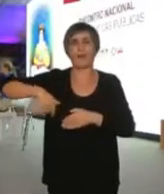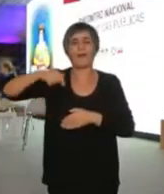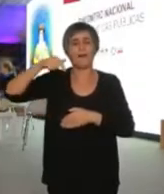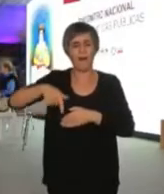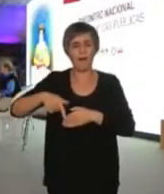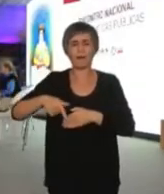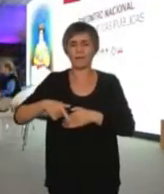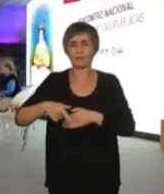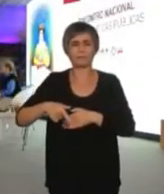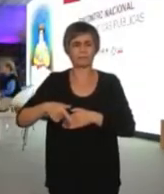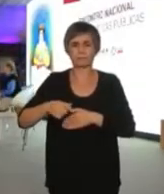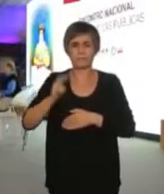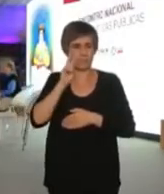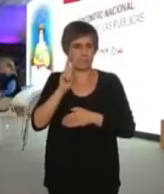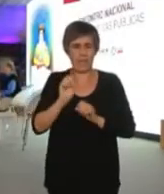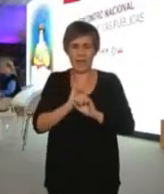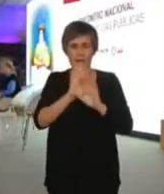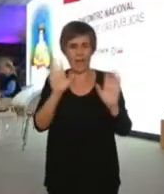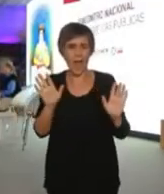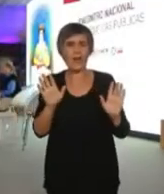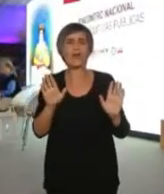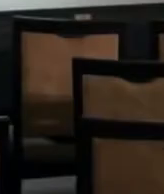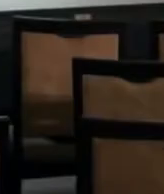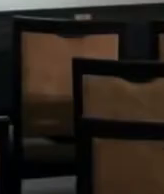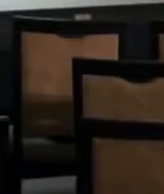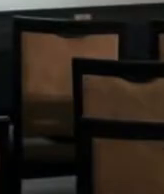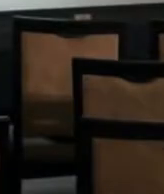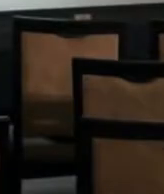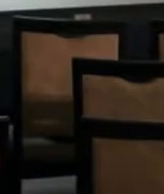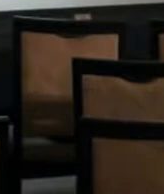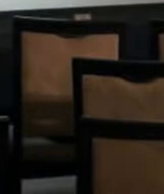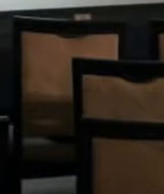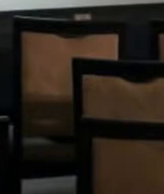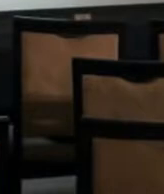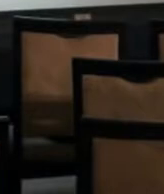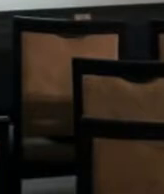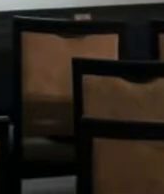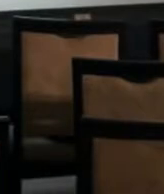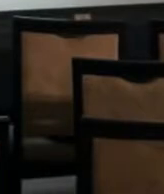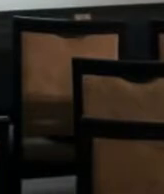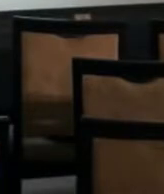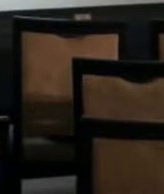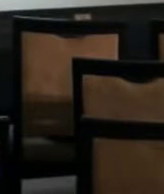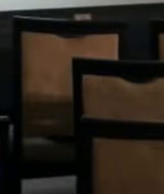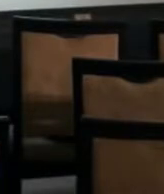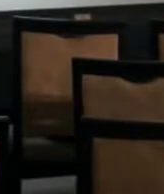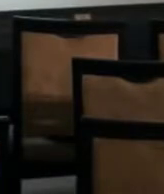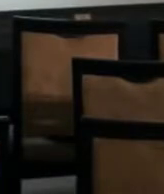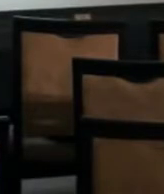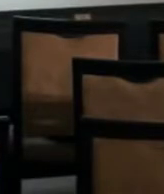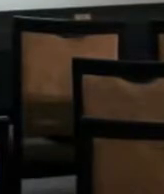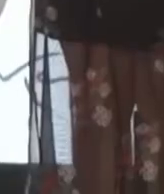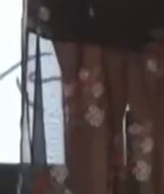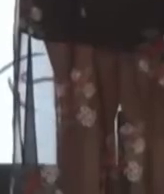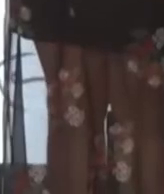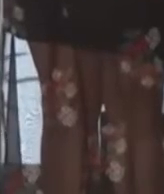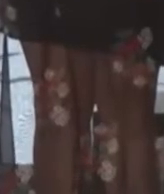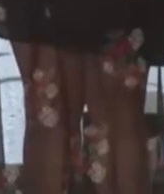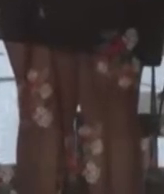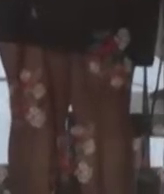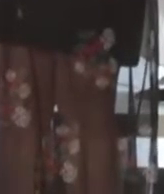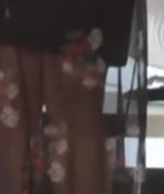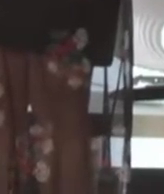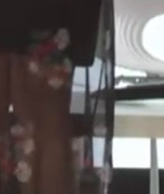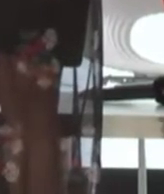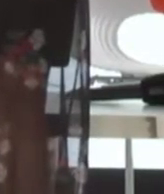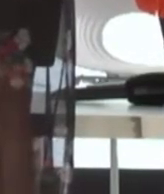mucha claridad que hay movimiento feminista. Y al mismo tiempo, estas jornadas de lo que se trataban era de